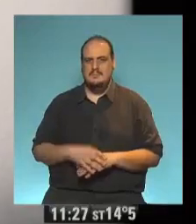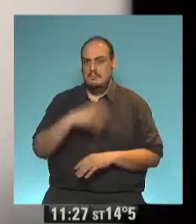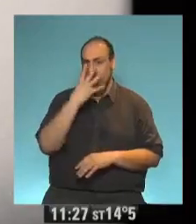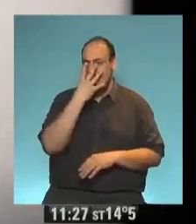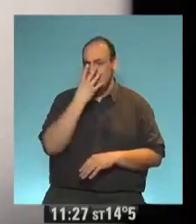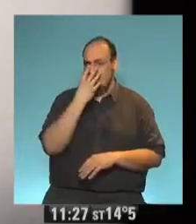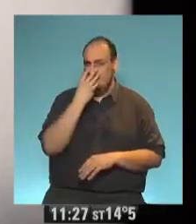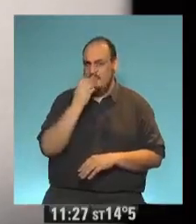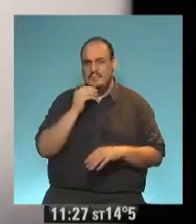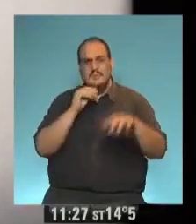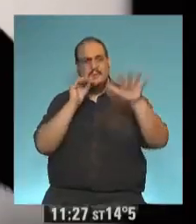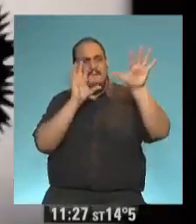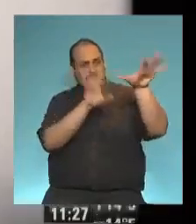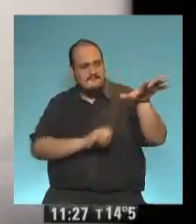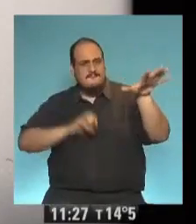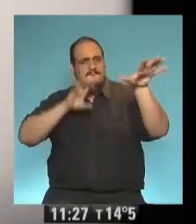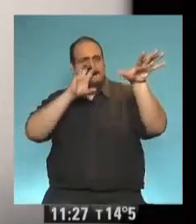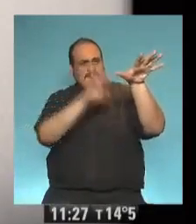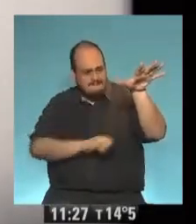Doña lo intenta y lo intenta,